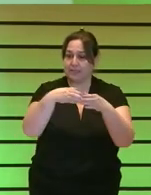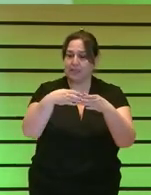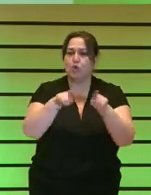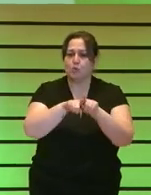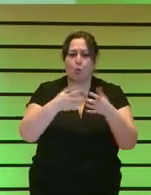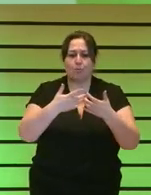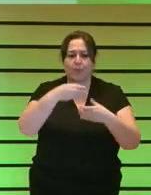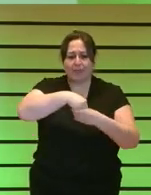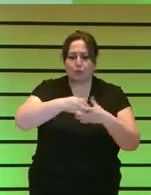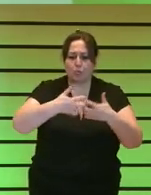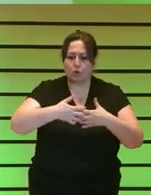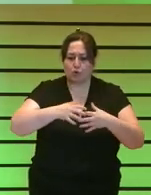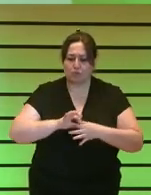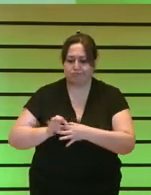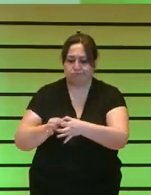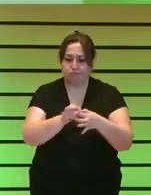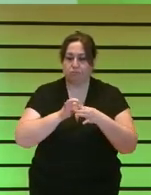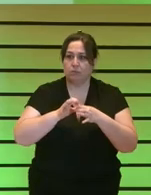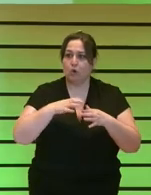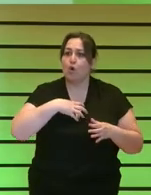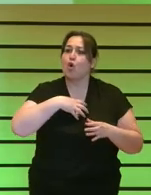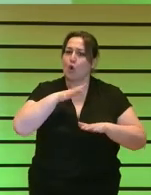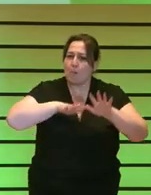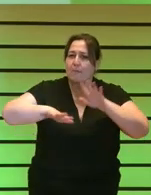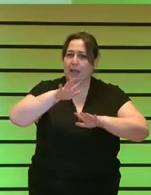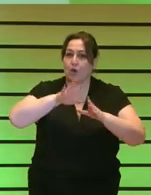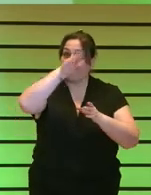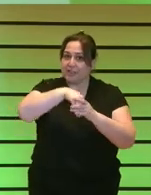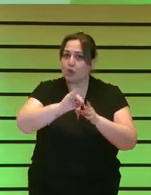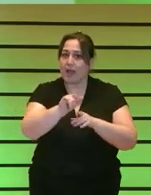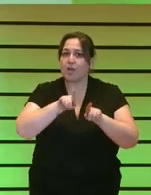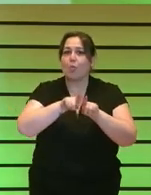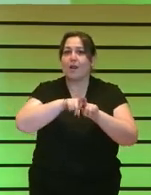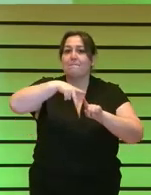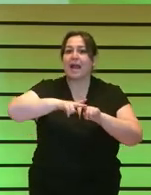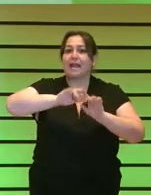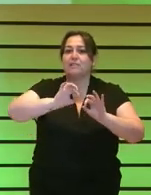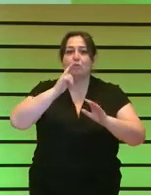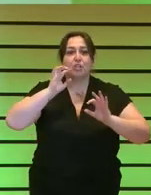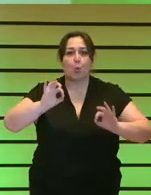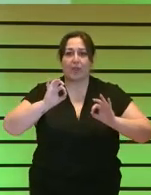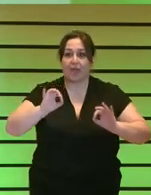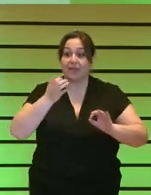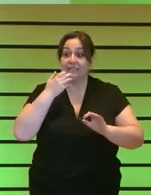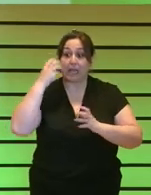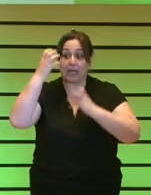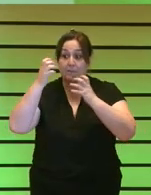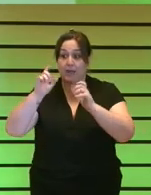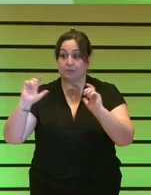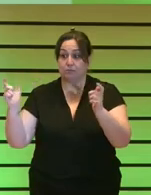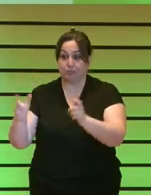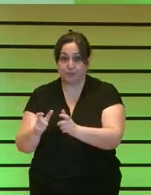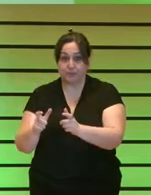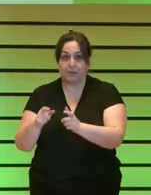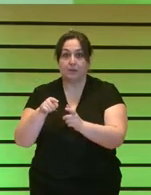complejos que tienen mecanismos de seguridad en la medida en que vamos reduciendo la biodiversidad y